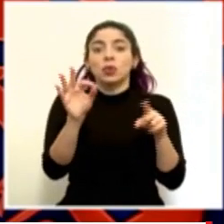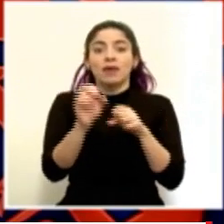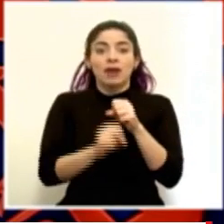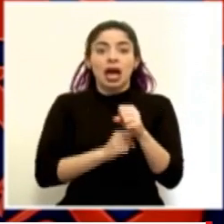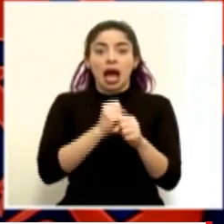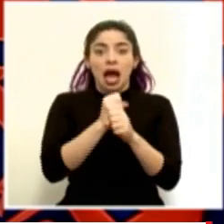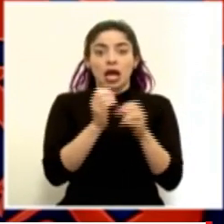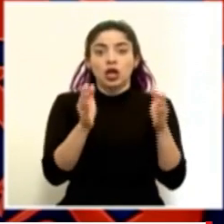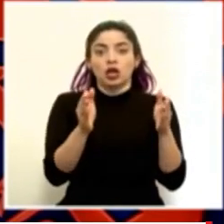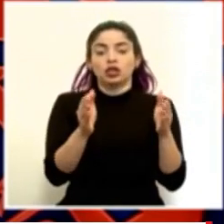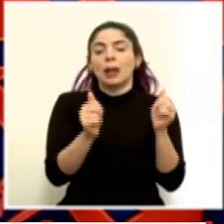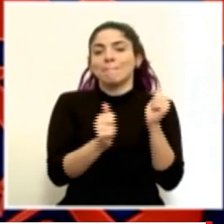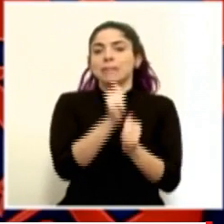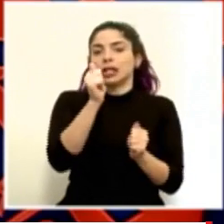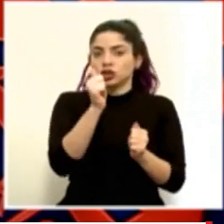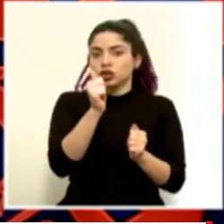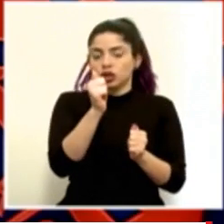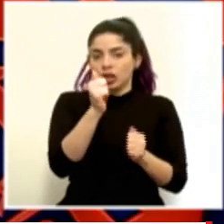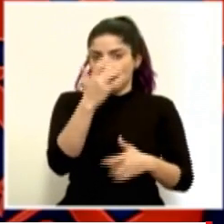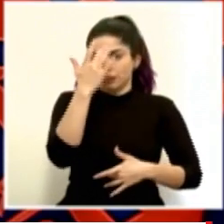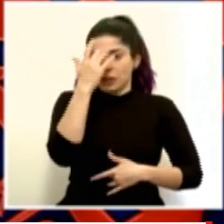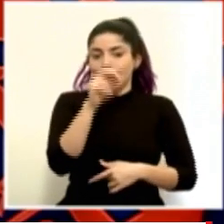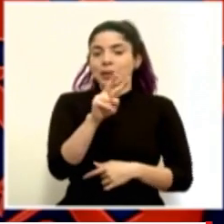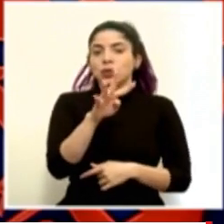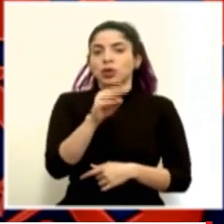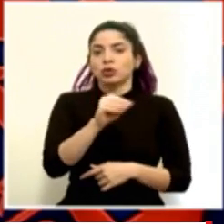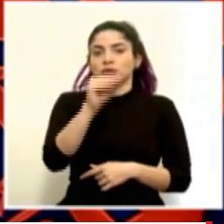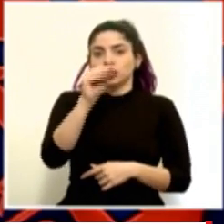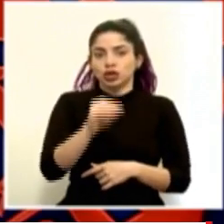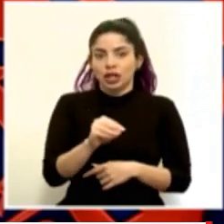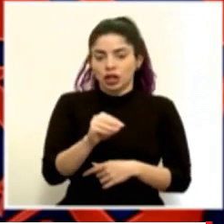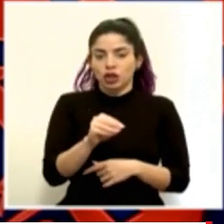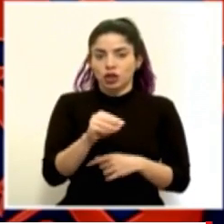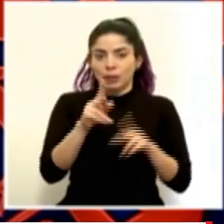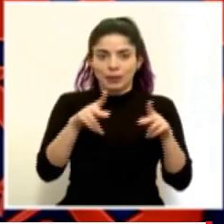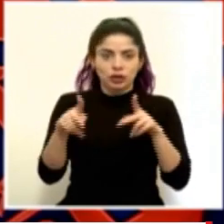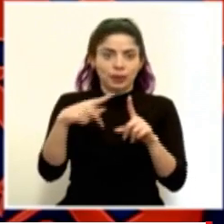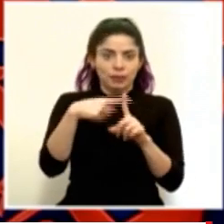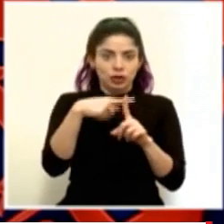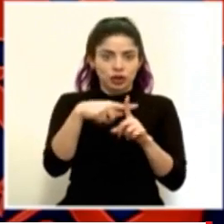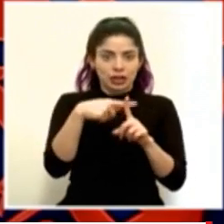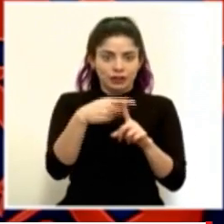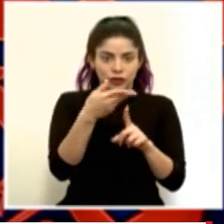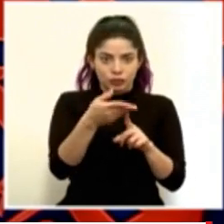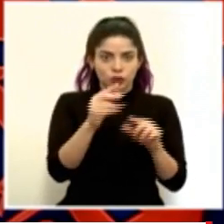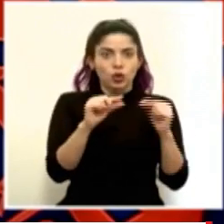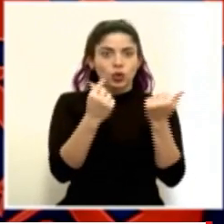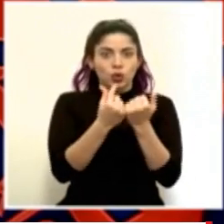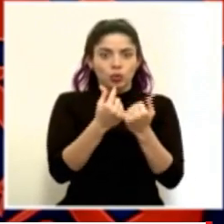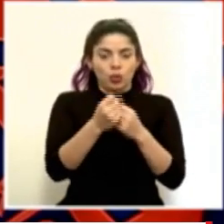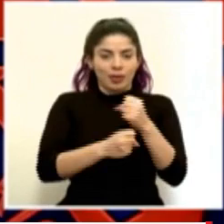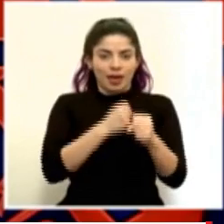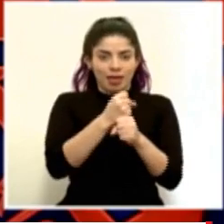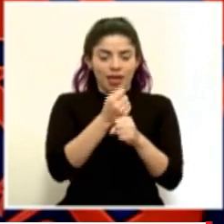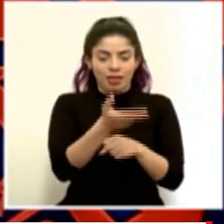años de edad, donde está el 24% de los positivos en ese grupo